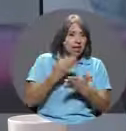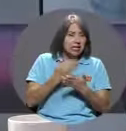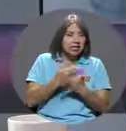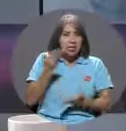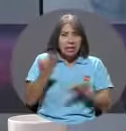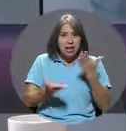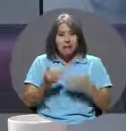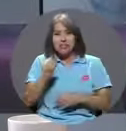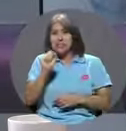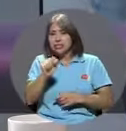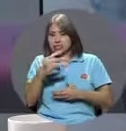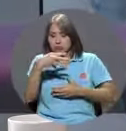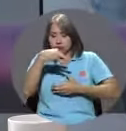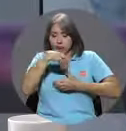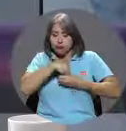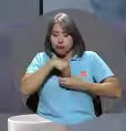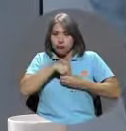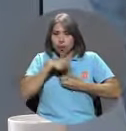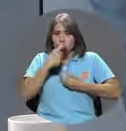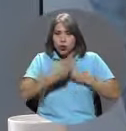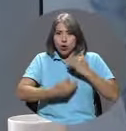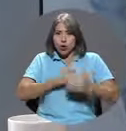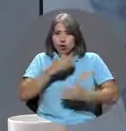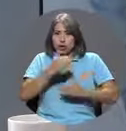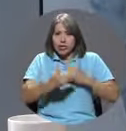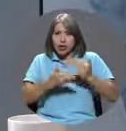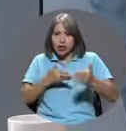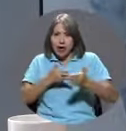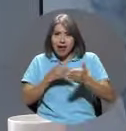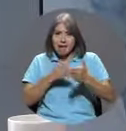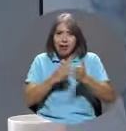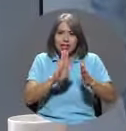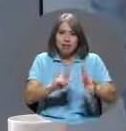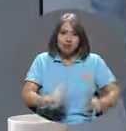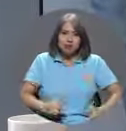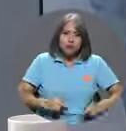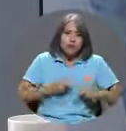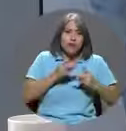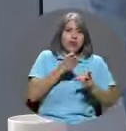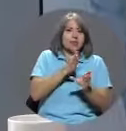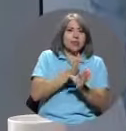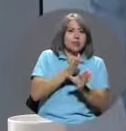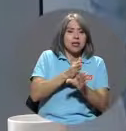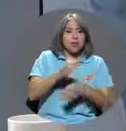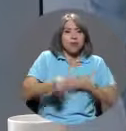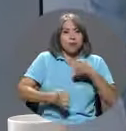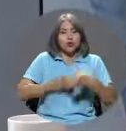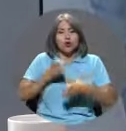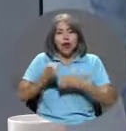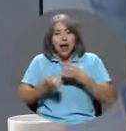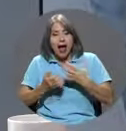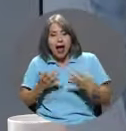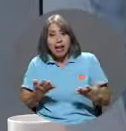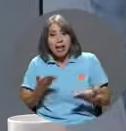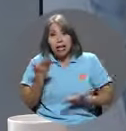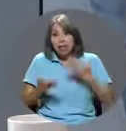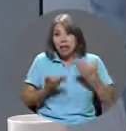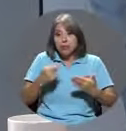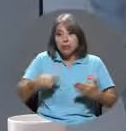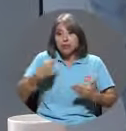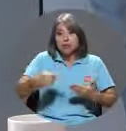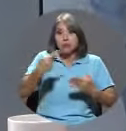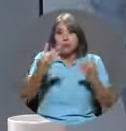puedan estar pasando por un proceso de afectación psicoemocional, física, que pueda